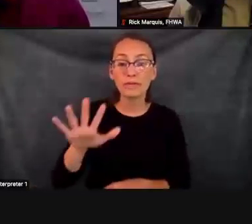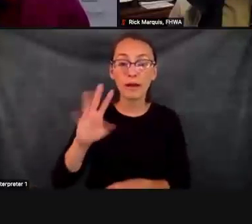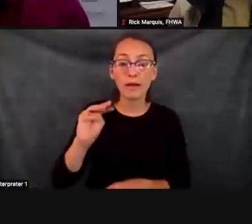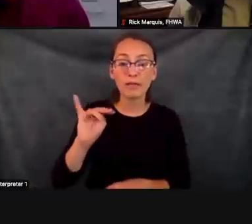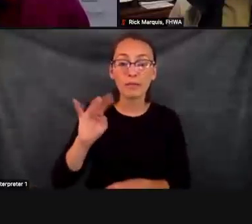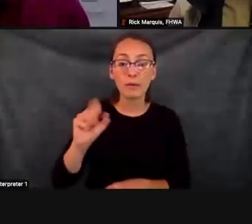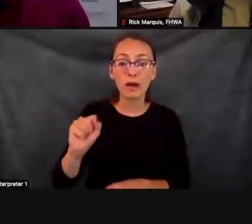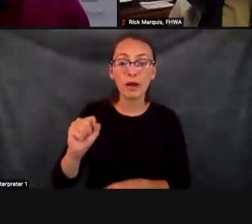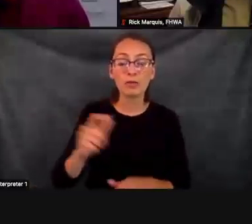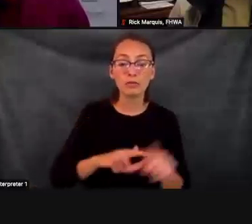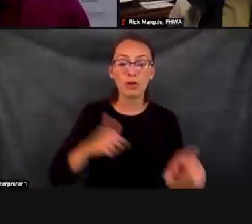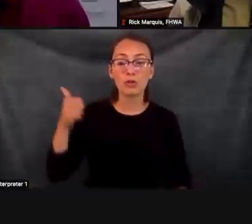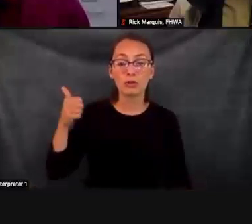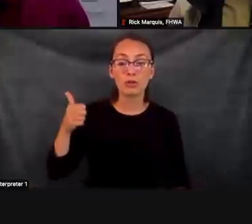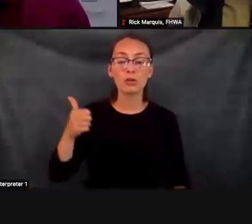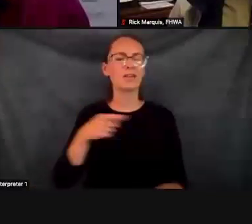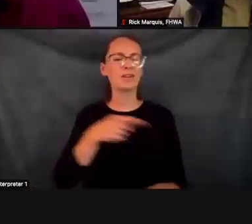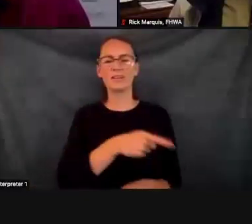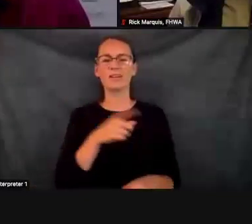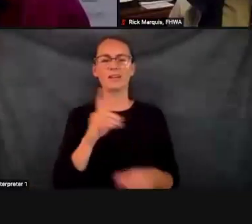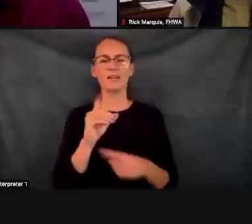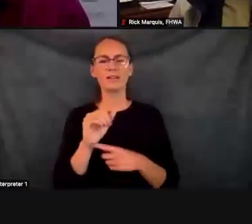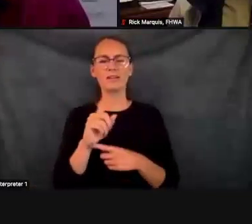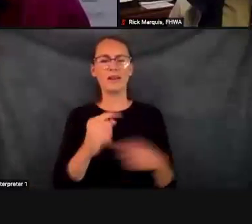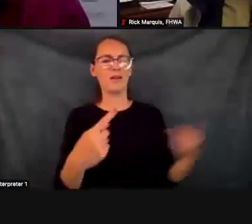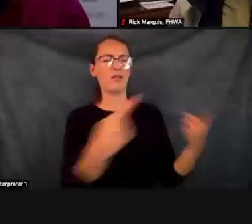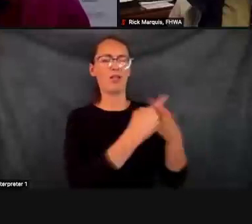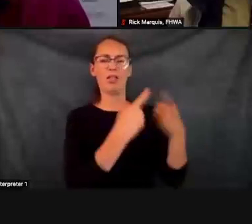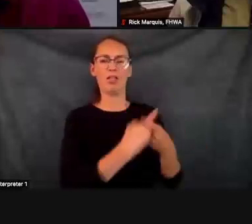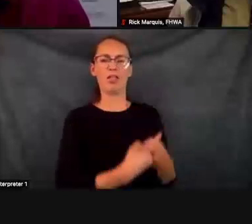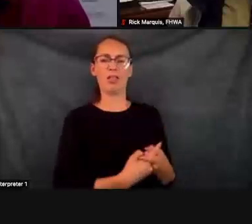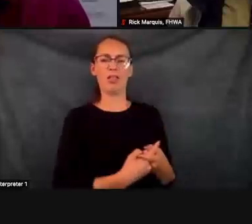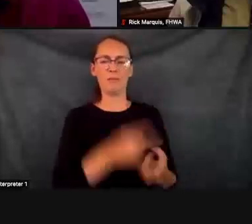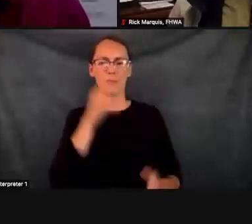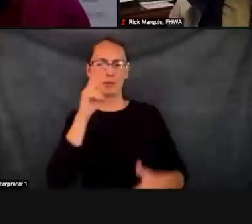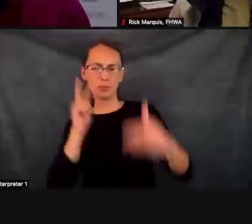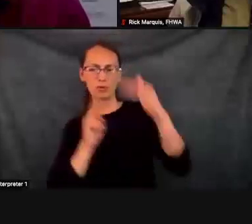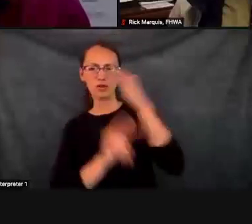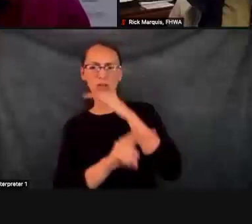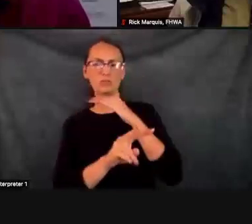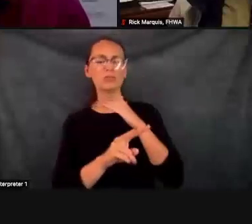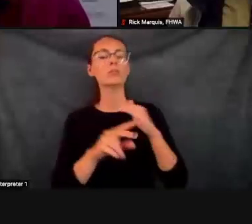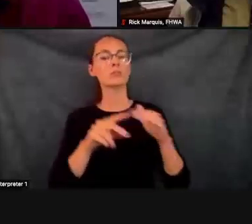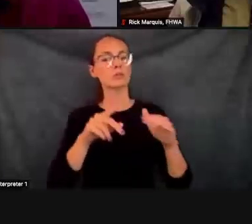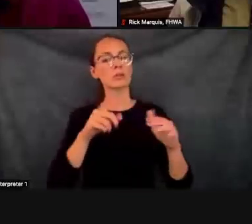son 13.5 millas más. Entonces, los datos se contradicen